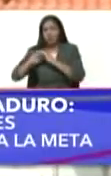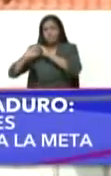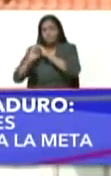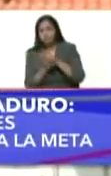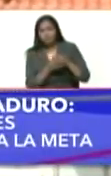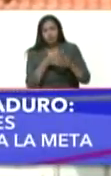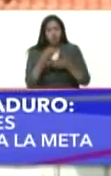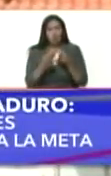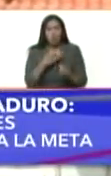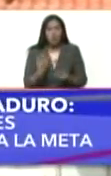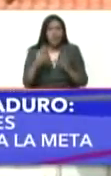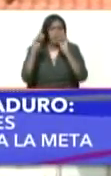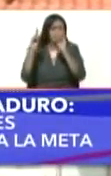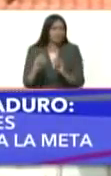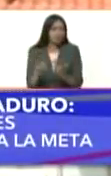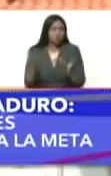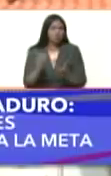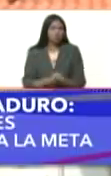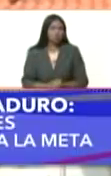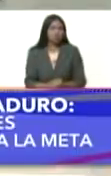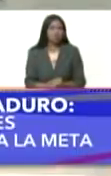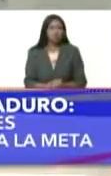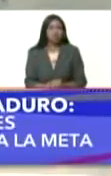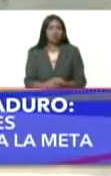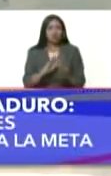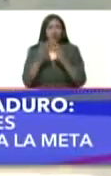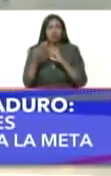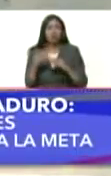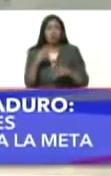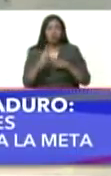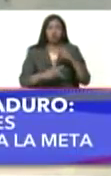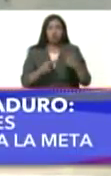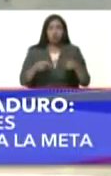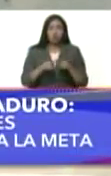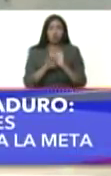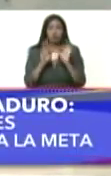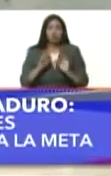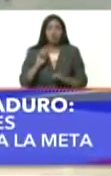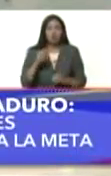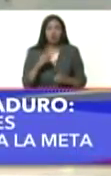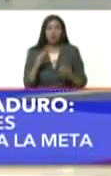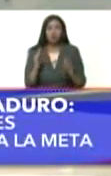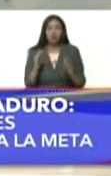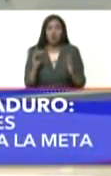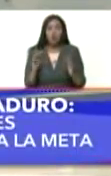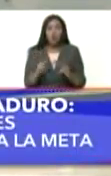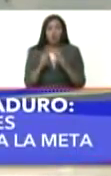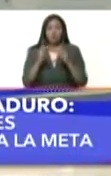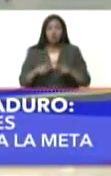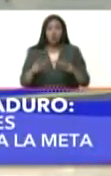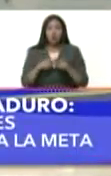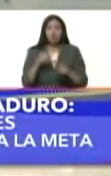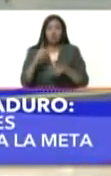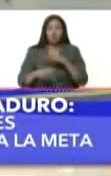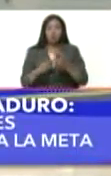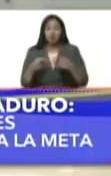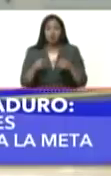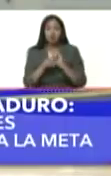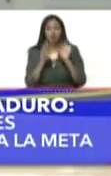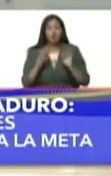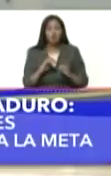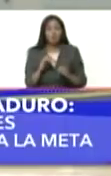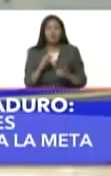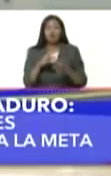goma, que la comunidad produzca, consiga un patio común y produzca ahí, produzca todo lo que